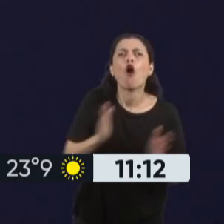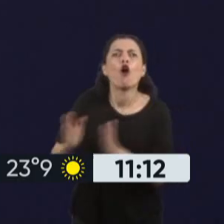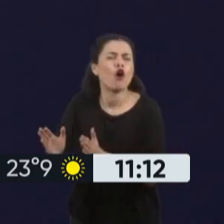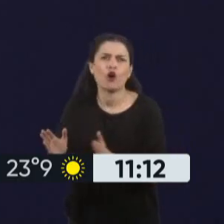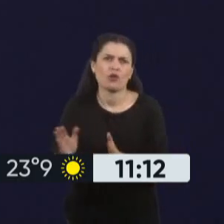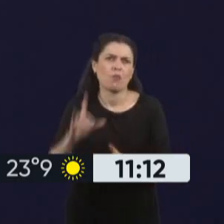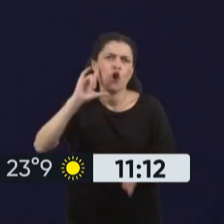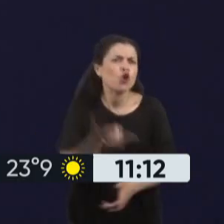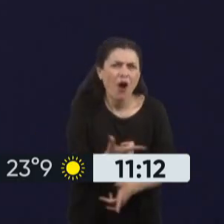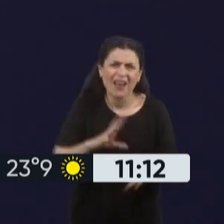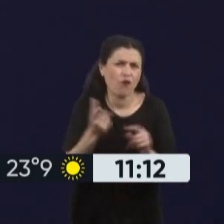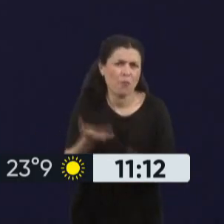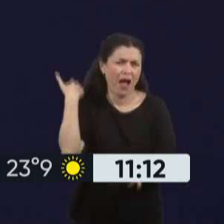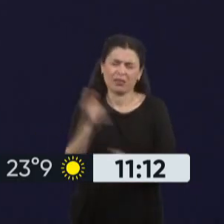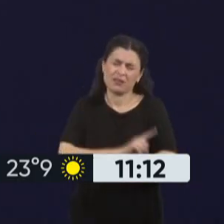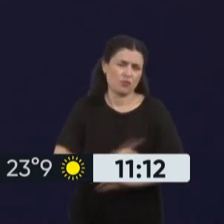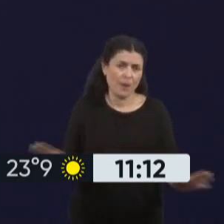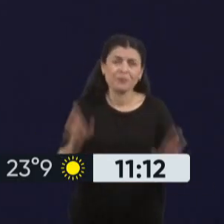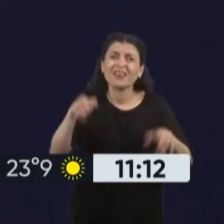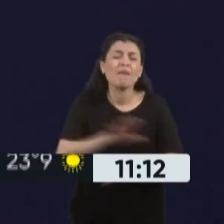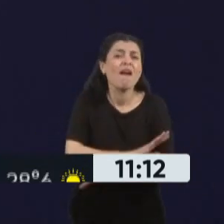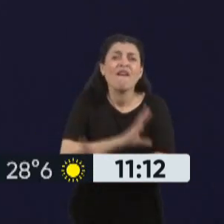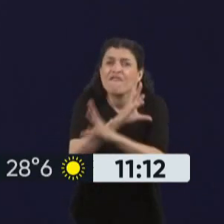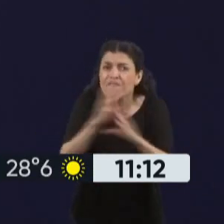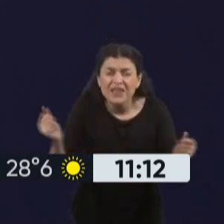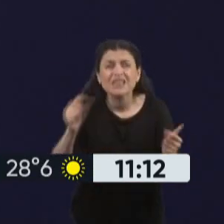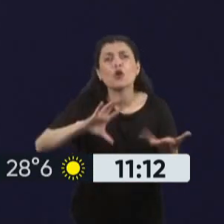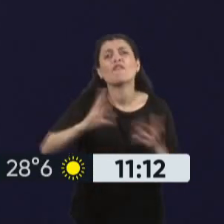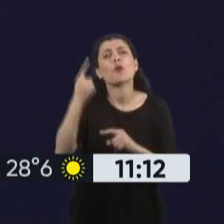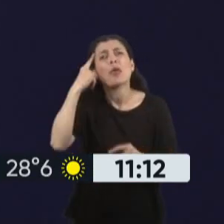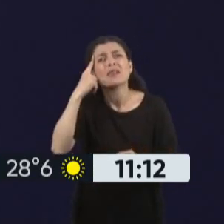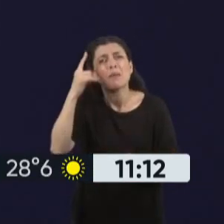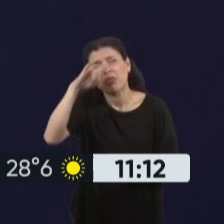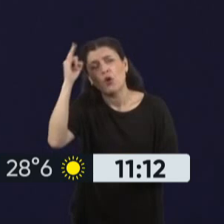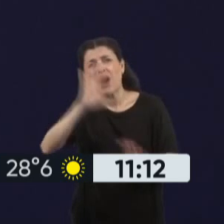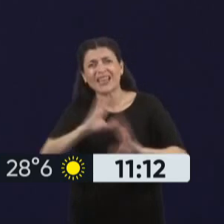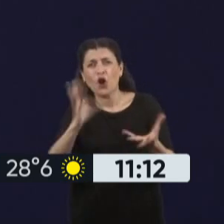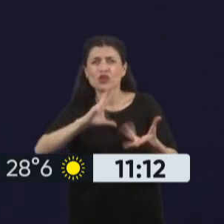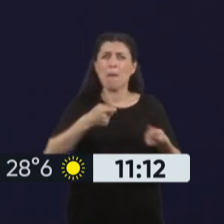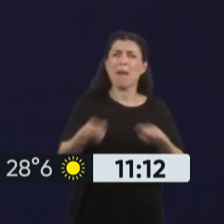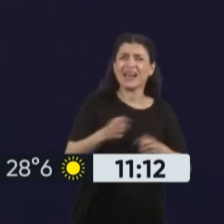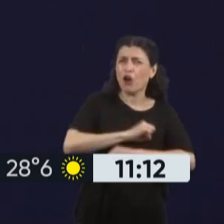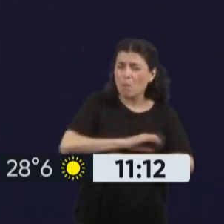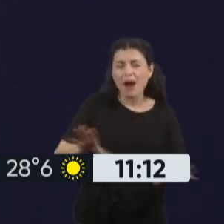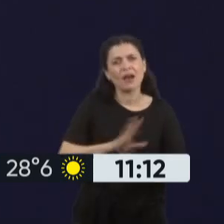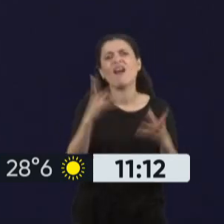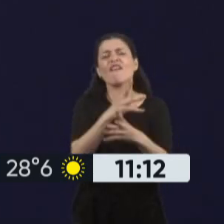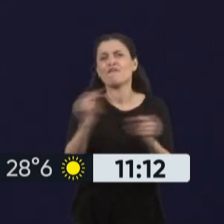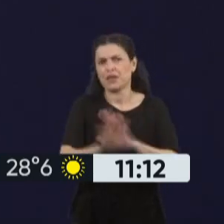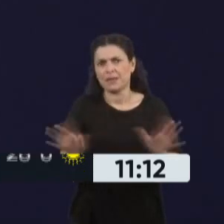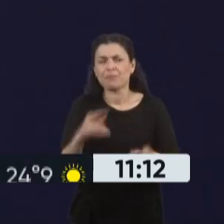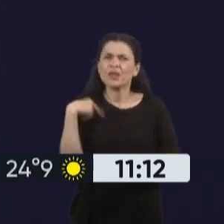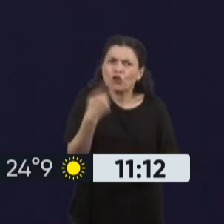absolutamente irracional. Y hay que terminar con estas cuestiones irracionales. Y nosotros, muy por el contrario, no estamos en